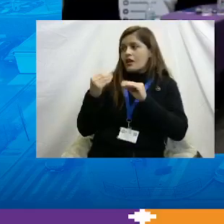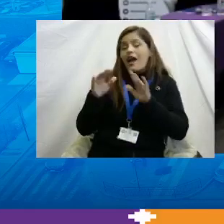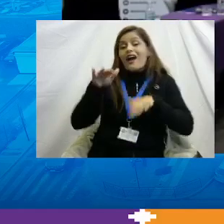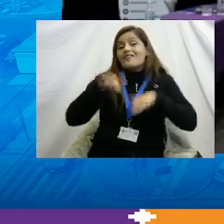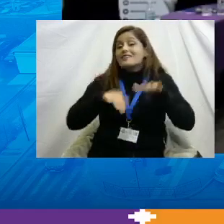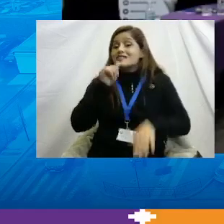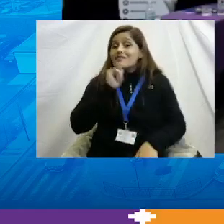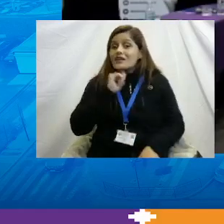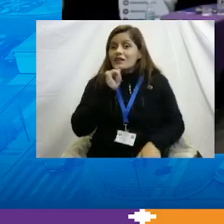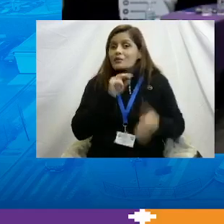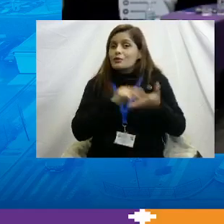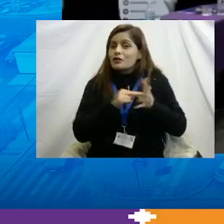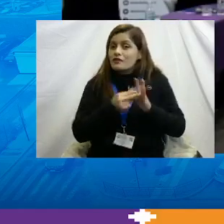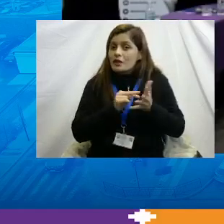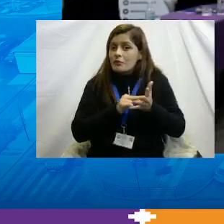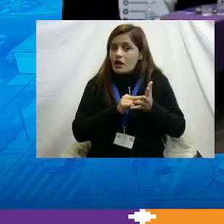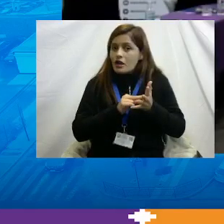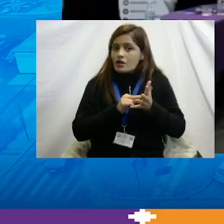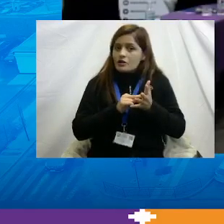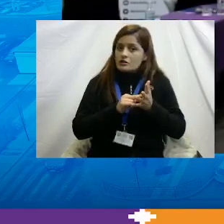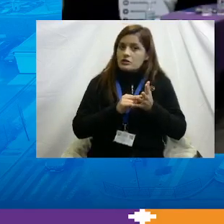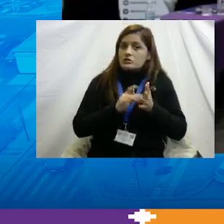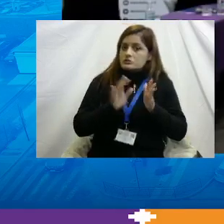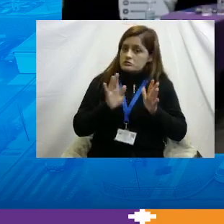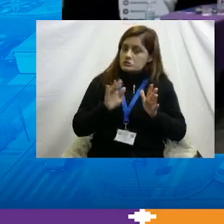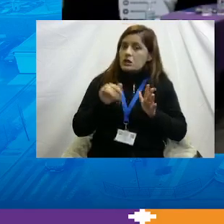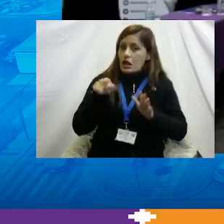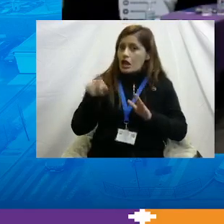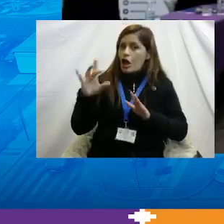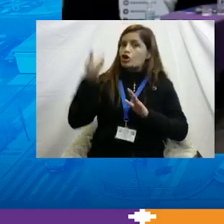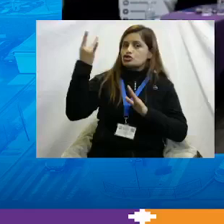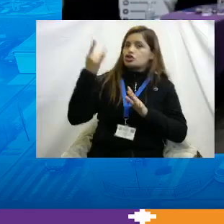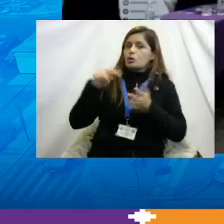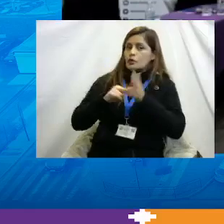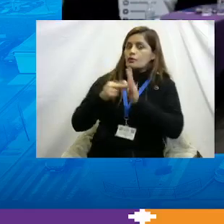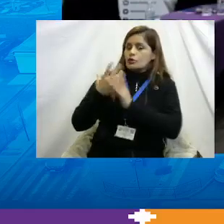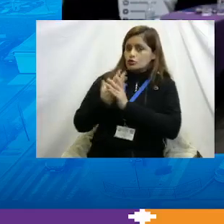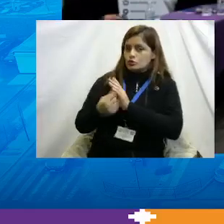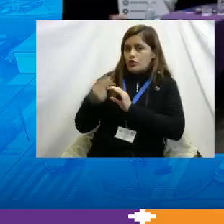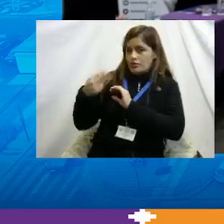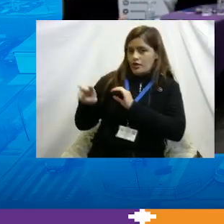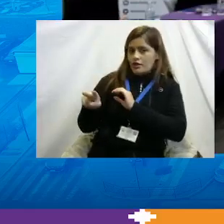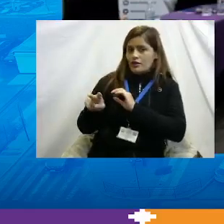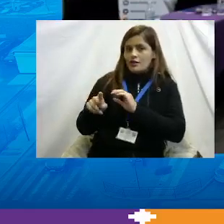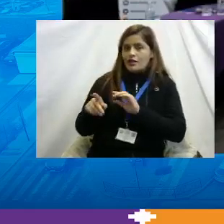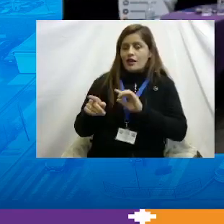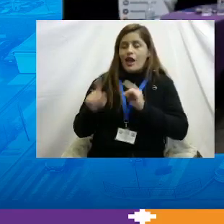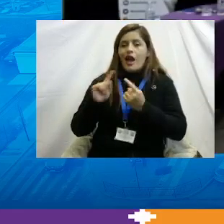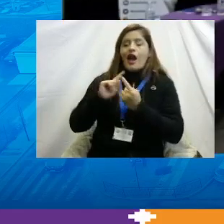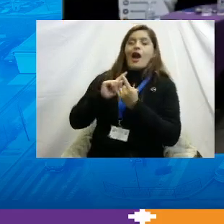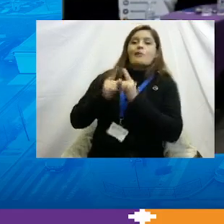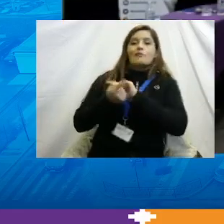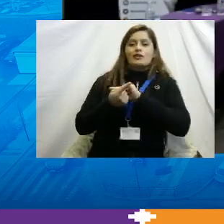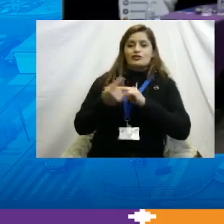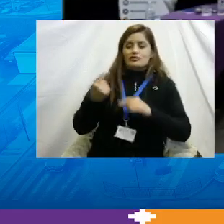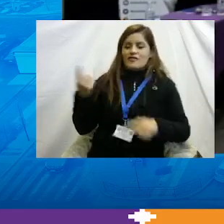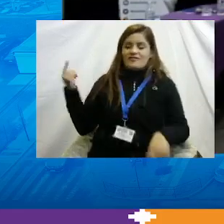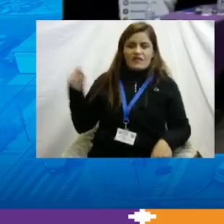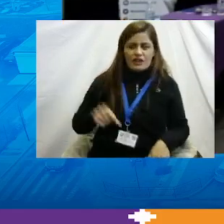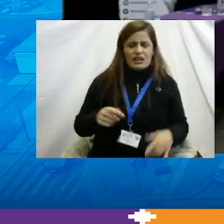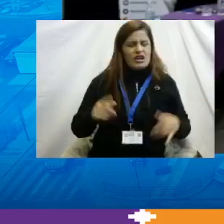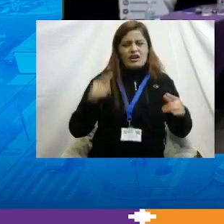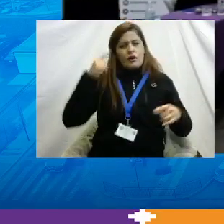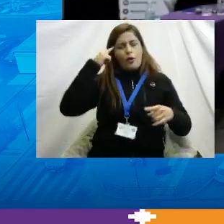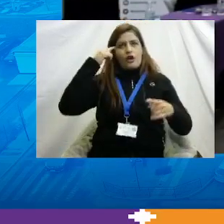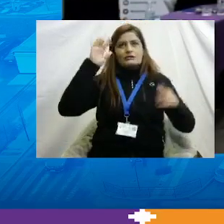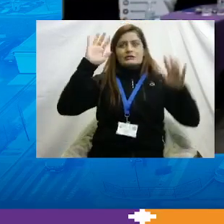mirada a los problemas y se solucionan. Y encontró solución, ¿no es cierto?, cambiando la disposición que traen inicial. Hay veces